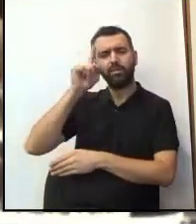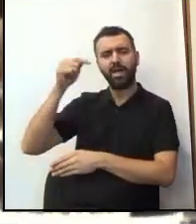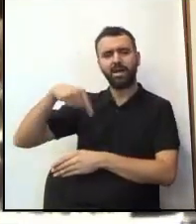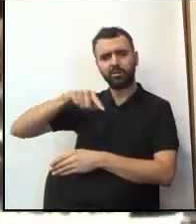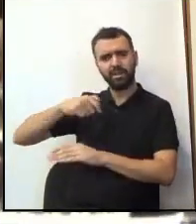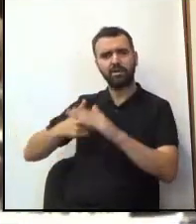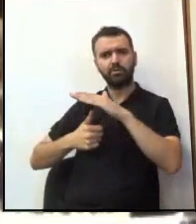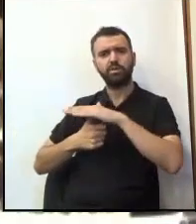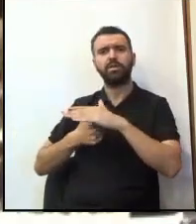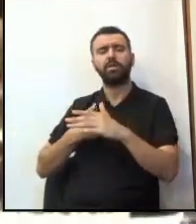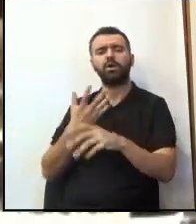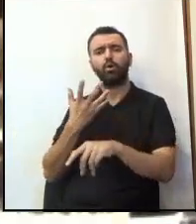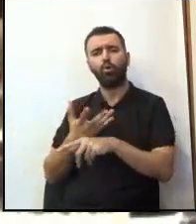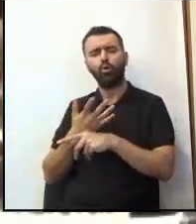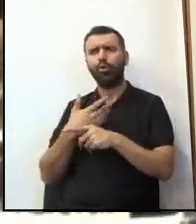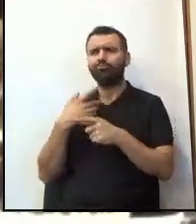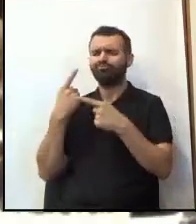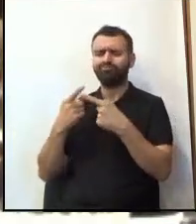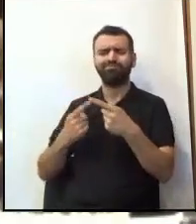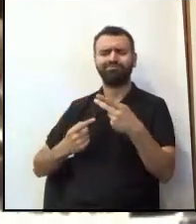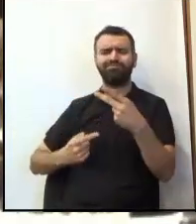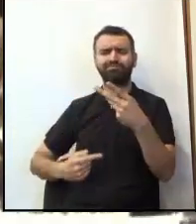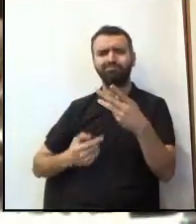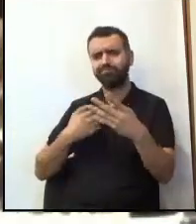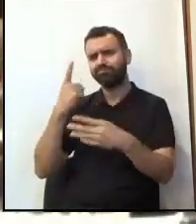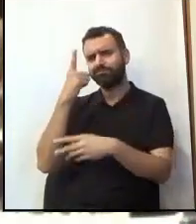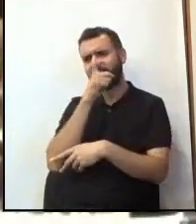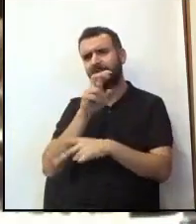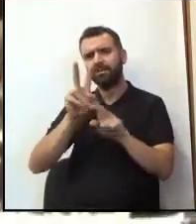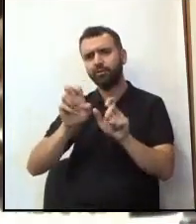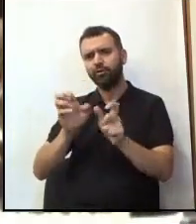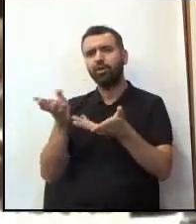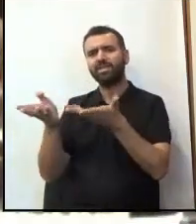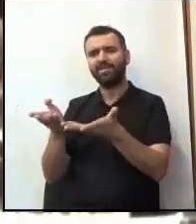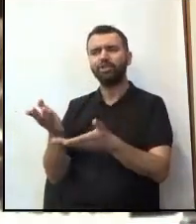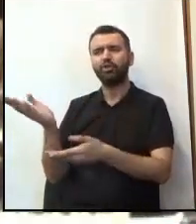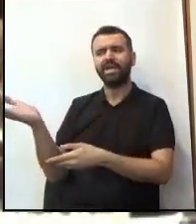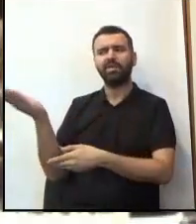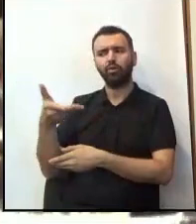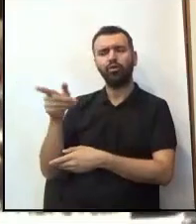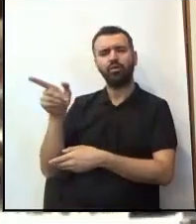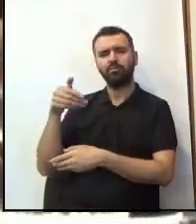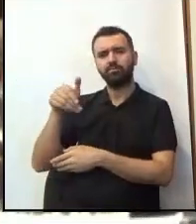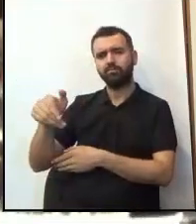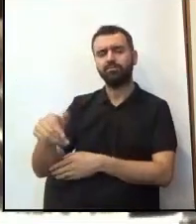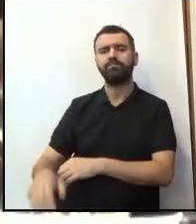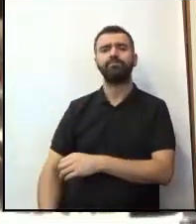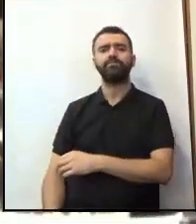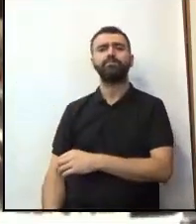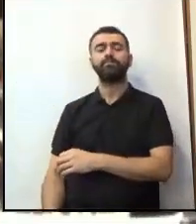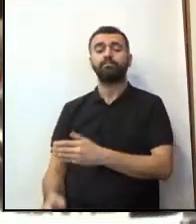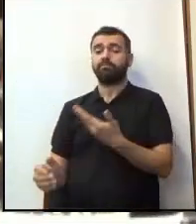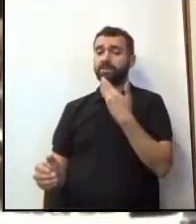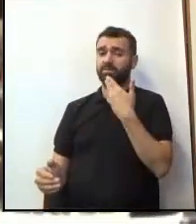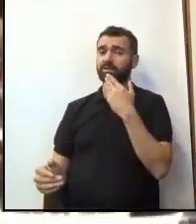hubieron varias cosas complejas respecto del servicio de aquel bus, más tengo